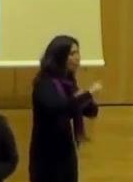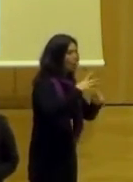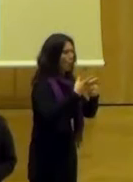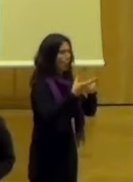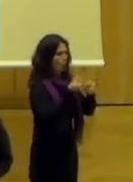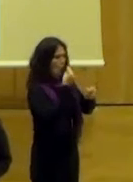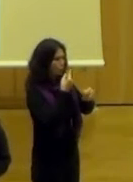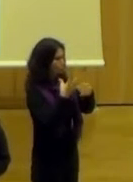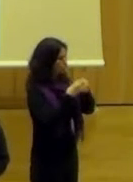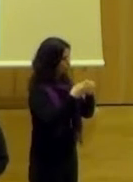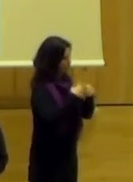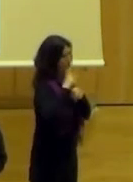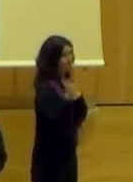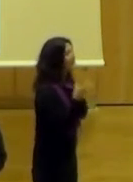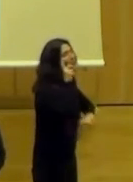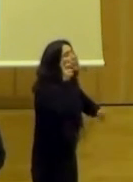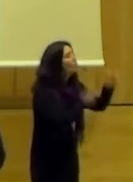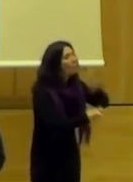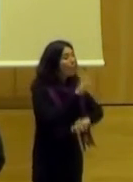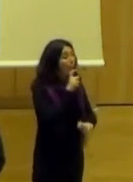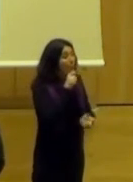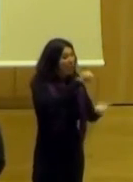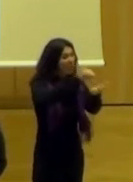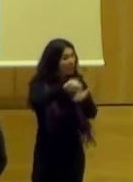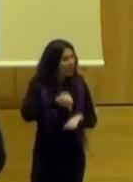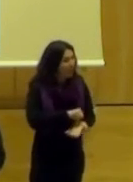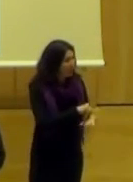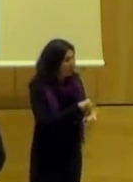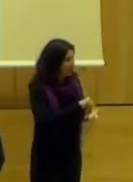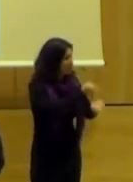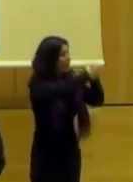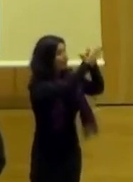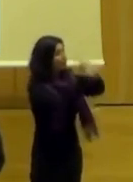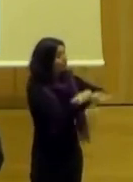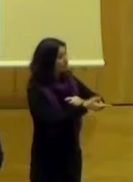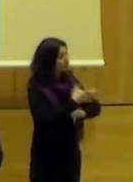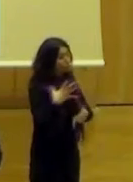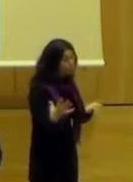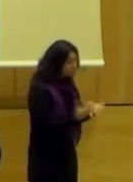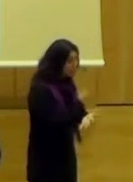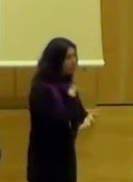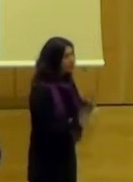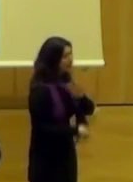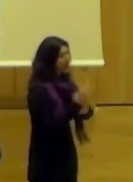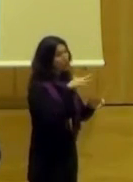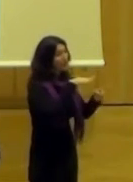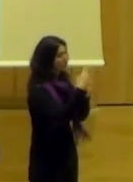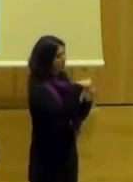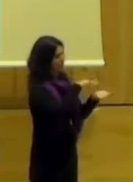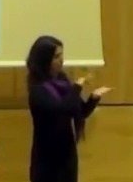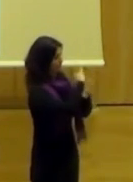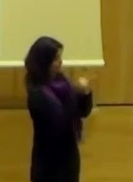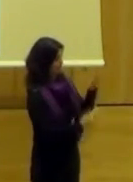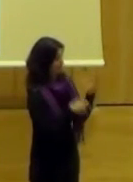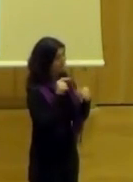etc. La idea era buscar cómo la ciudadanía podía hacer frente entre todos una situación de